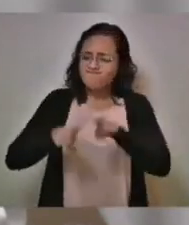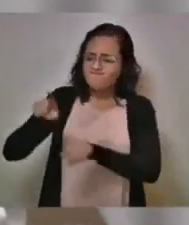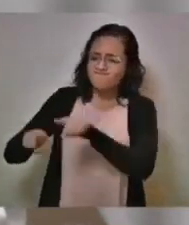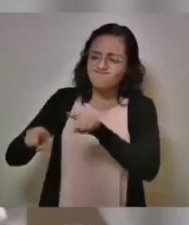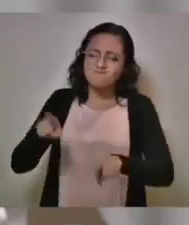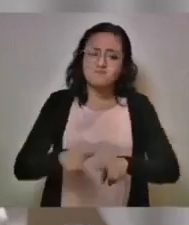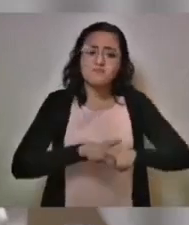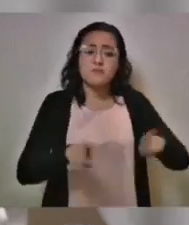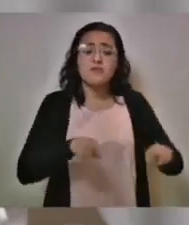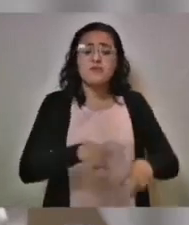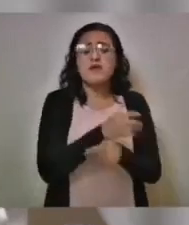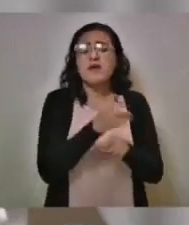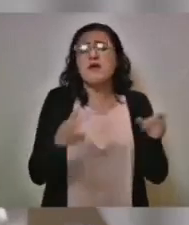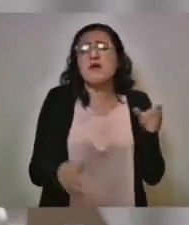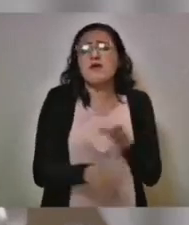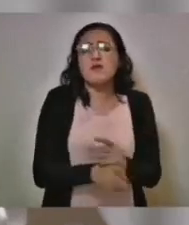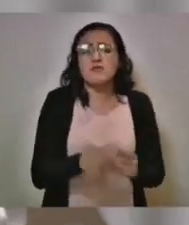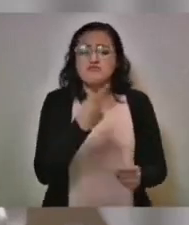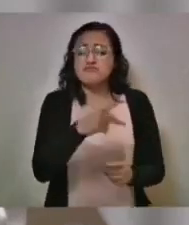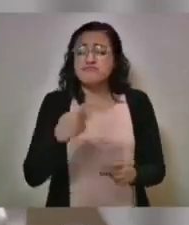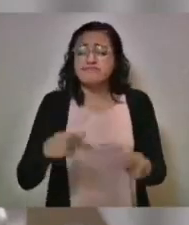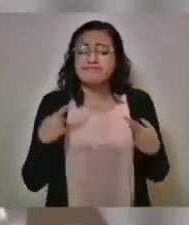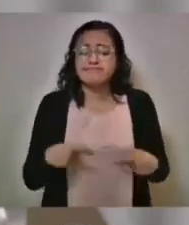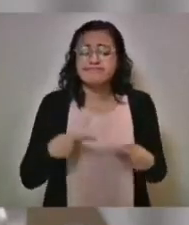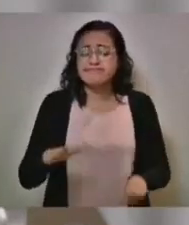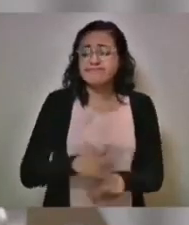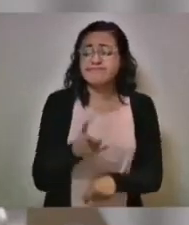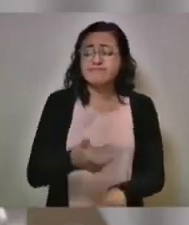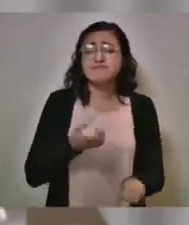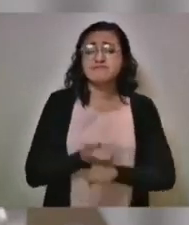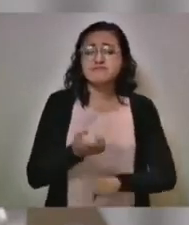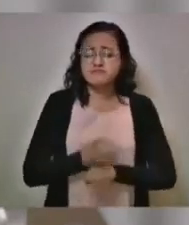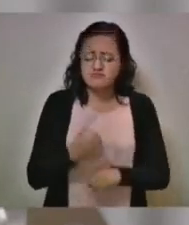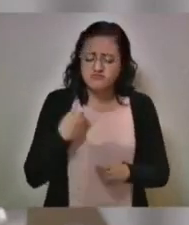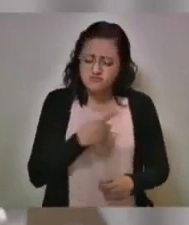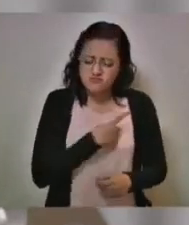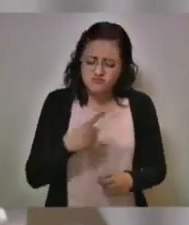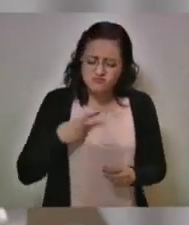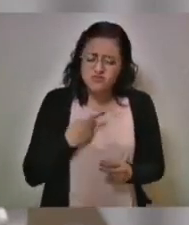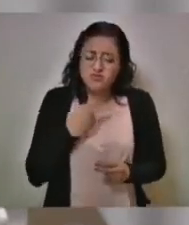regula este tipo de acciones porque el Estado cuida a los poblanos.